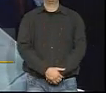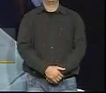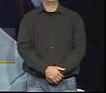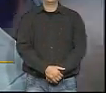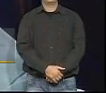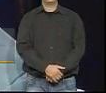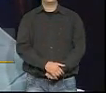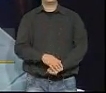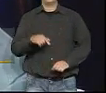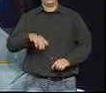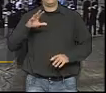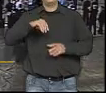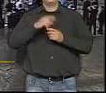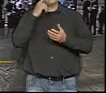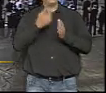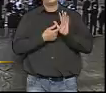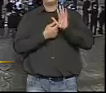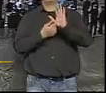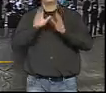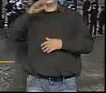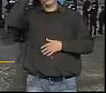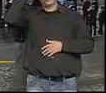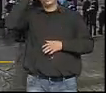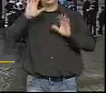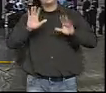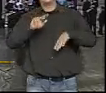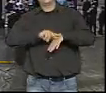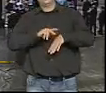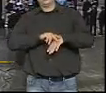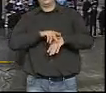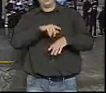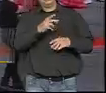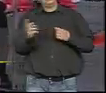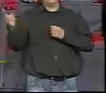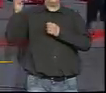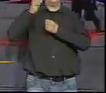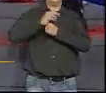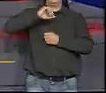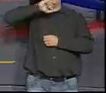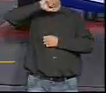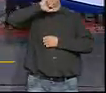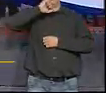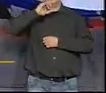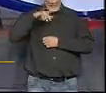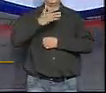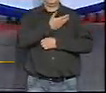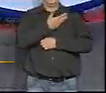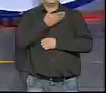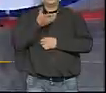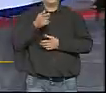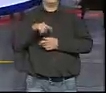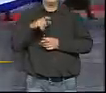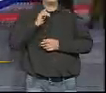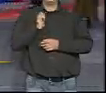Esta amalgama de la cultura paraguaya transmitida a nuestro ilustre visitante, el Papa Francisco. Dirección general, la